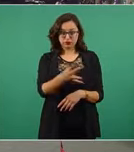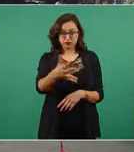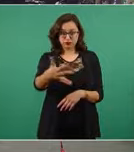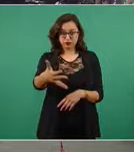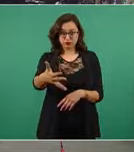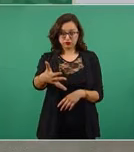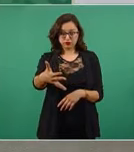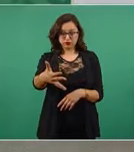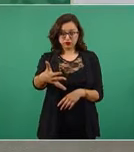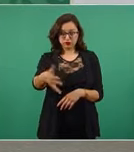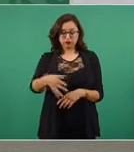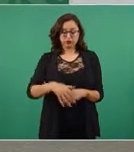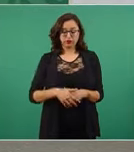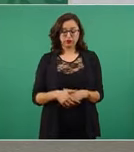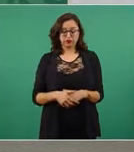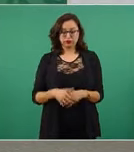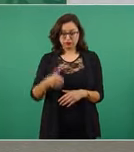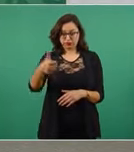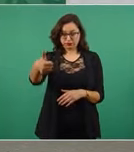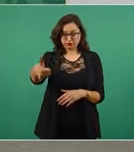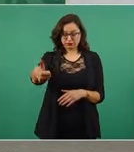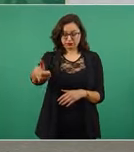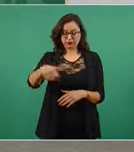cinco. Seis.